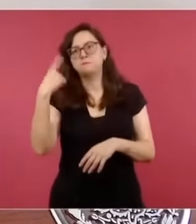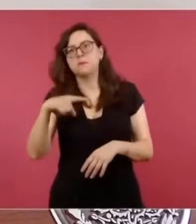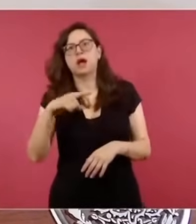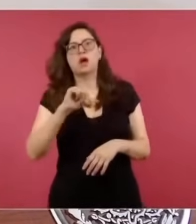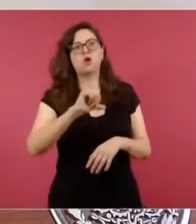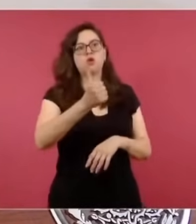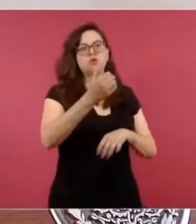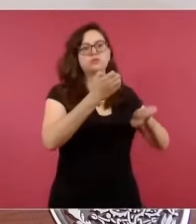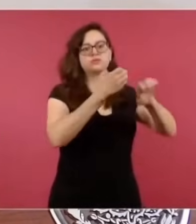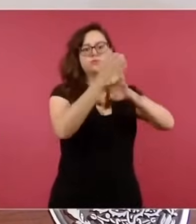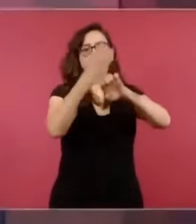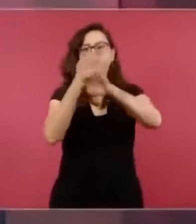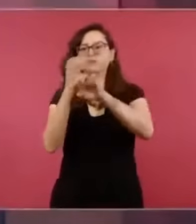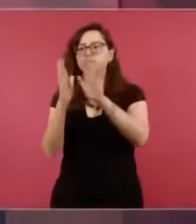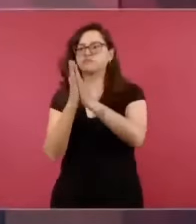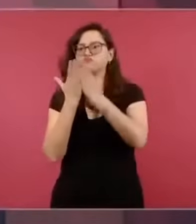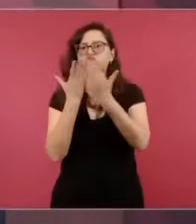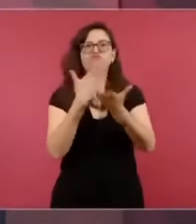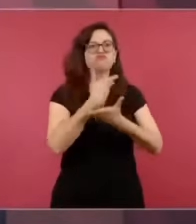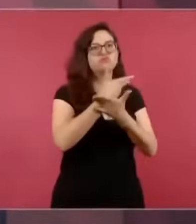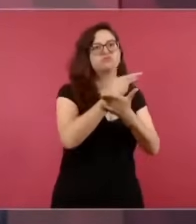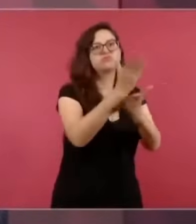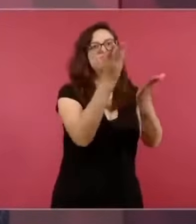de educación básica,